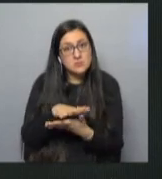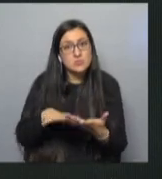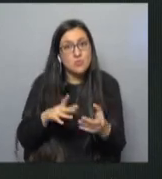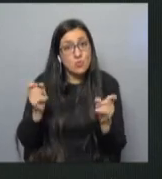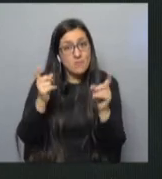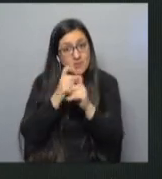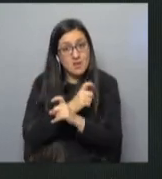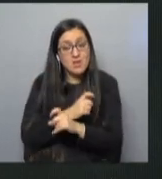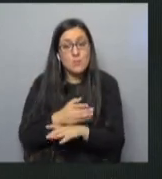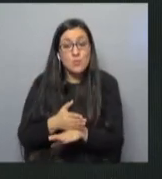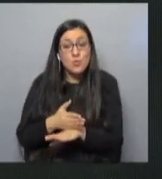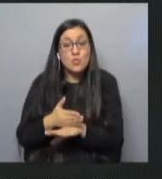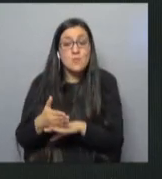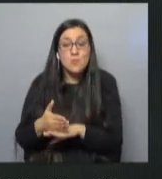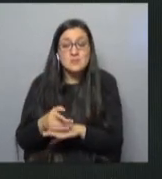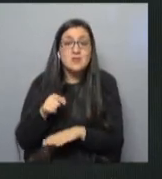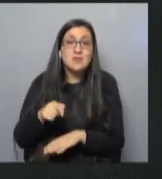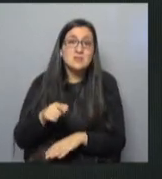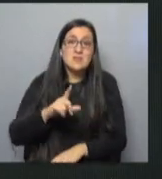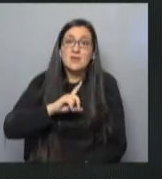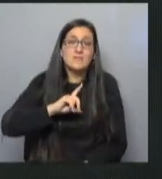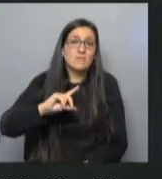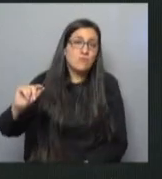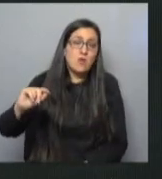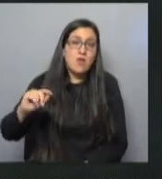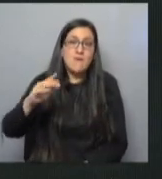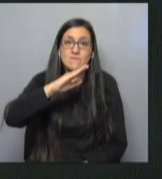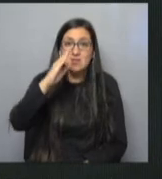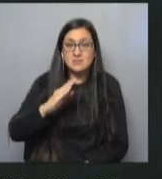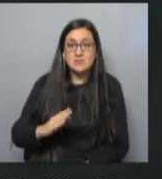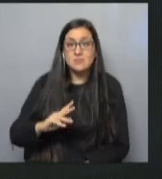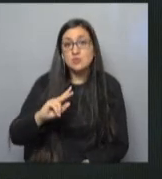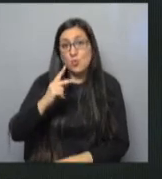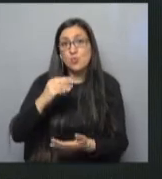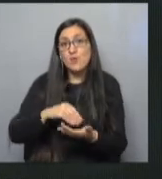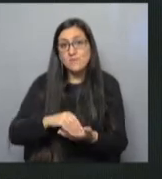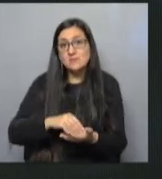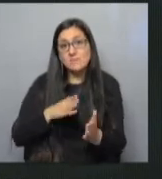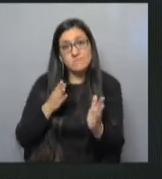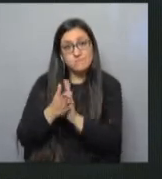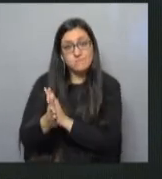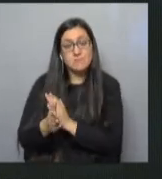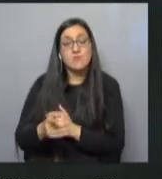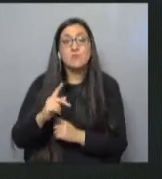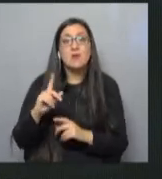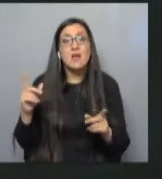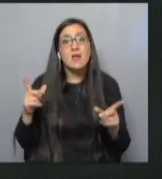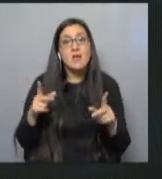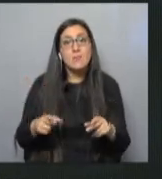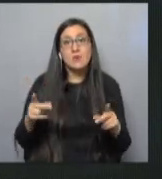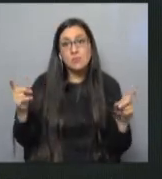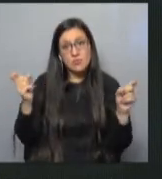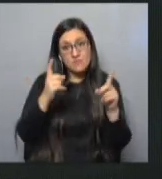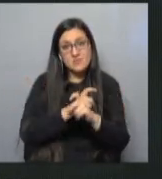poco después de eso ella se fue a brasil a su segundo exilio así que fue una época muy difícil en la que nos